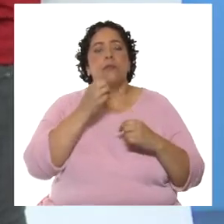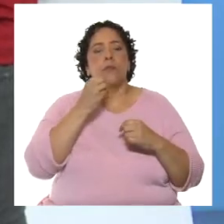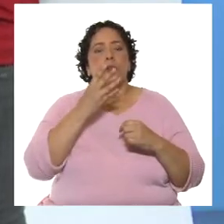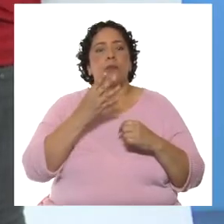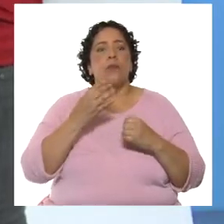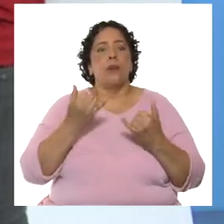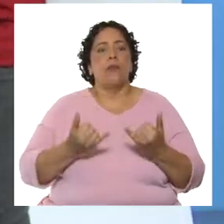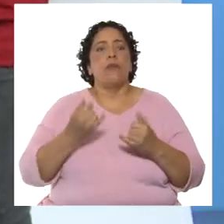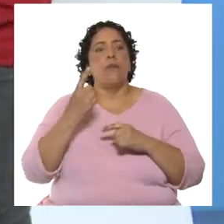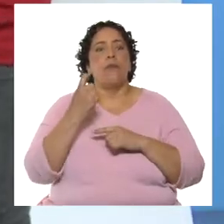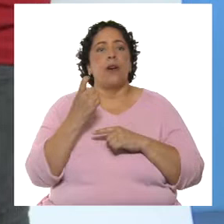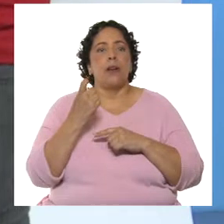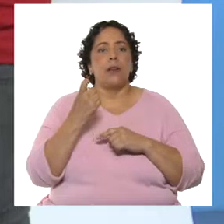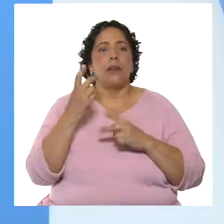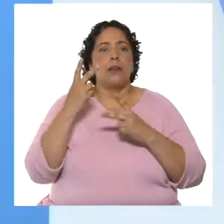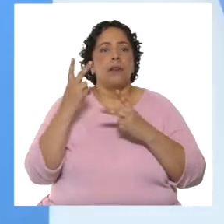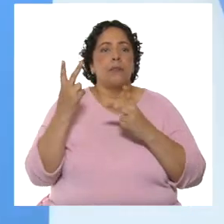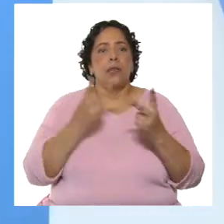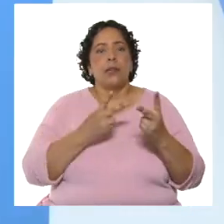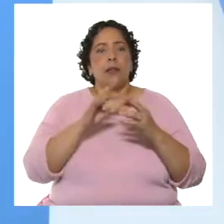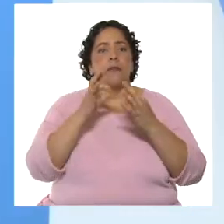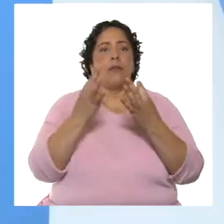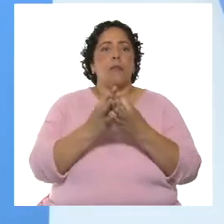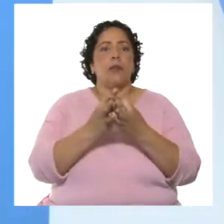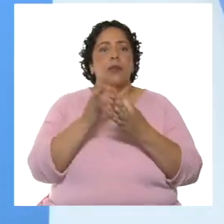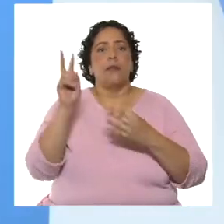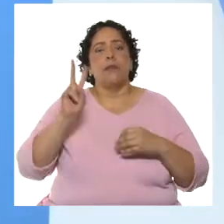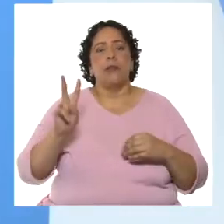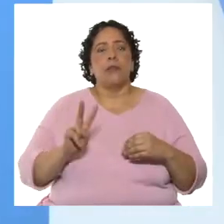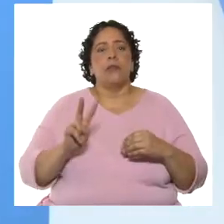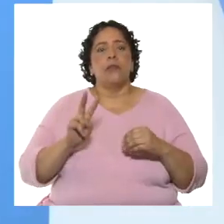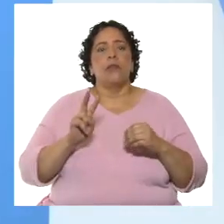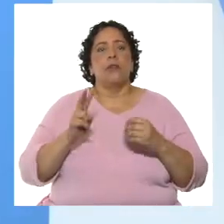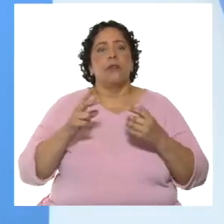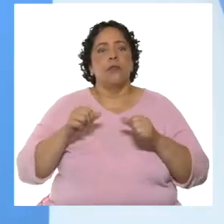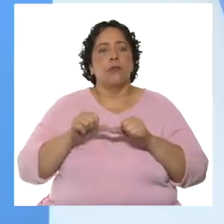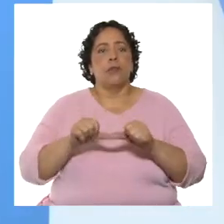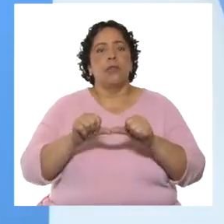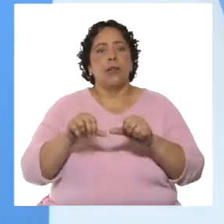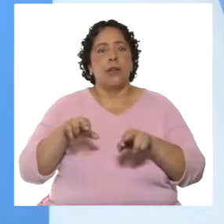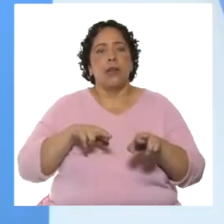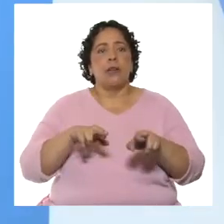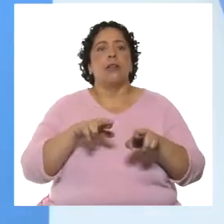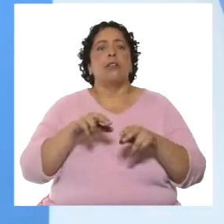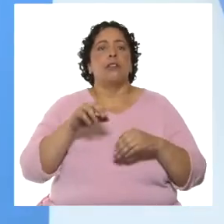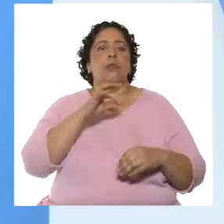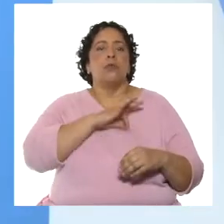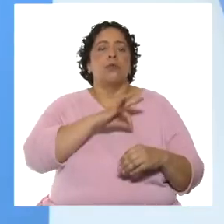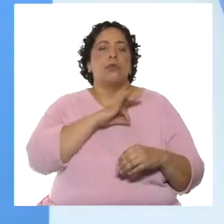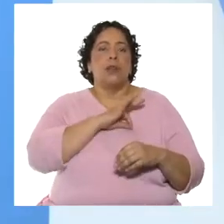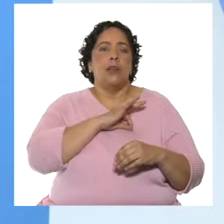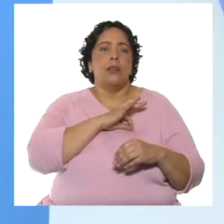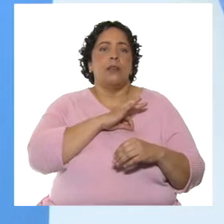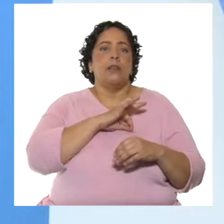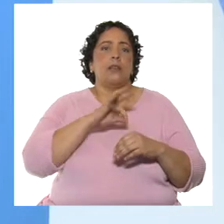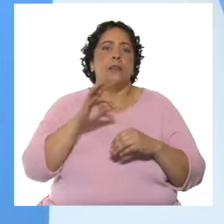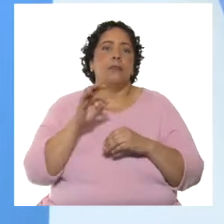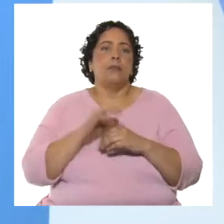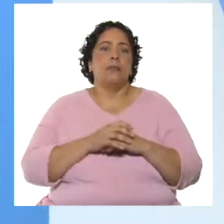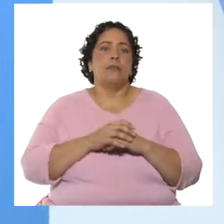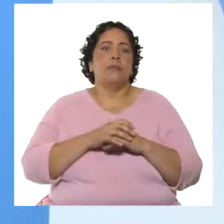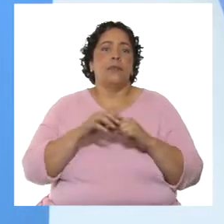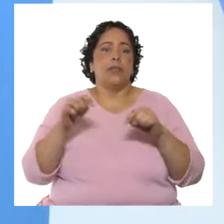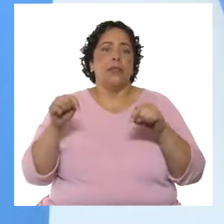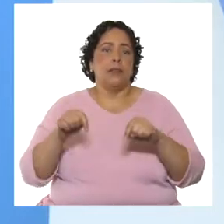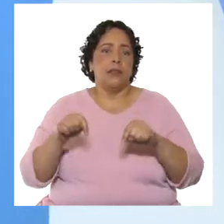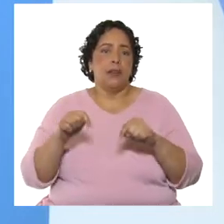Guillermo, lo único que nos falta es invitar a la familia venezolana a que nos sigan en nuestras redes sociales. En Instagram nos puedes conseguir como Cada